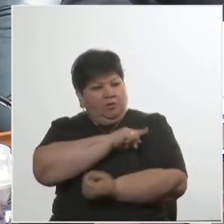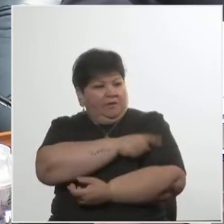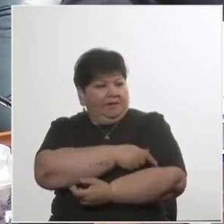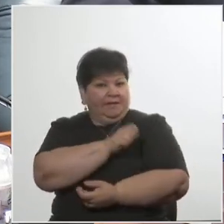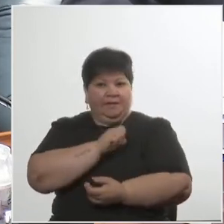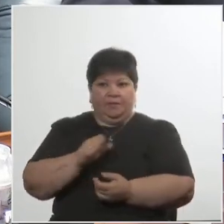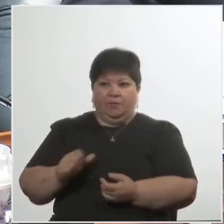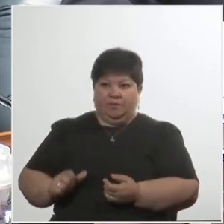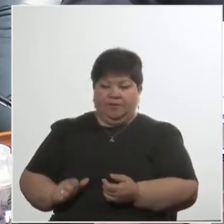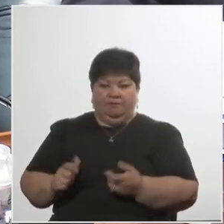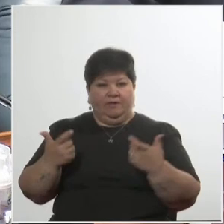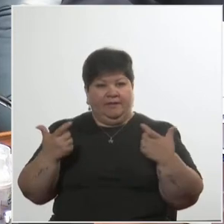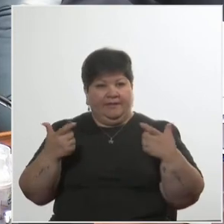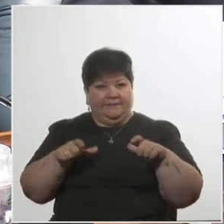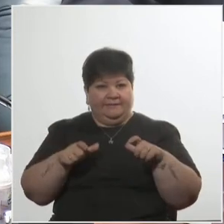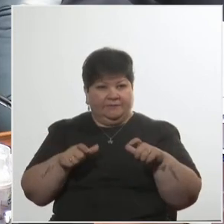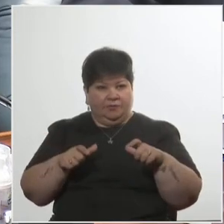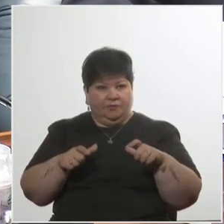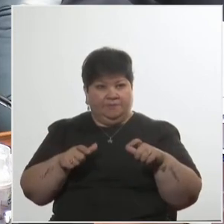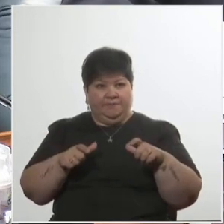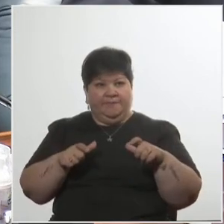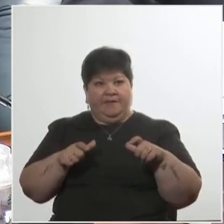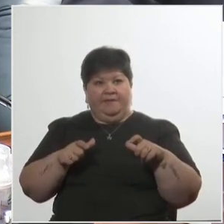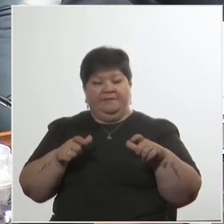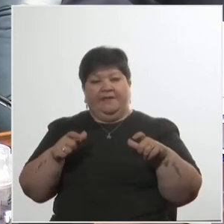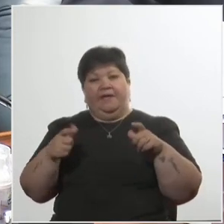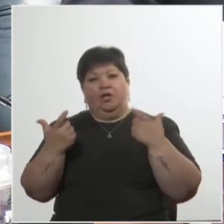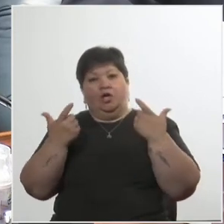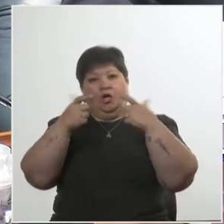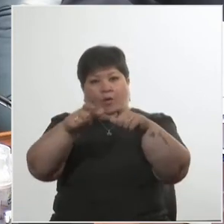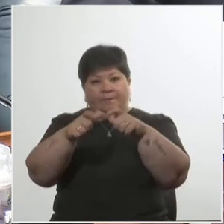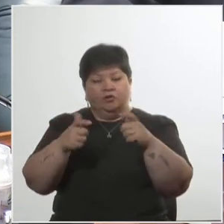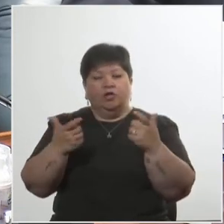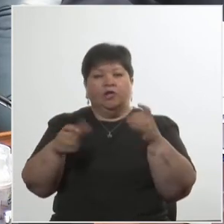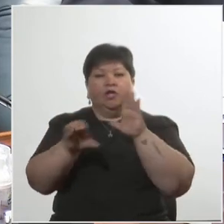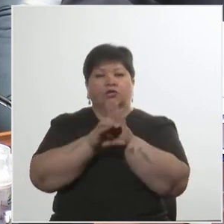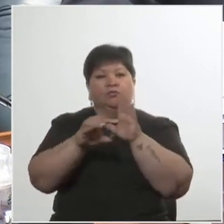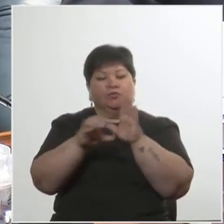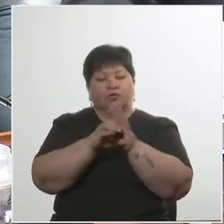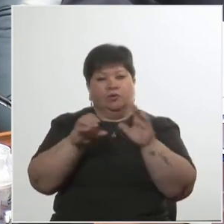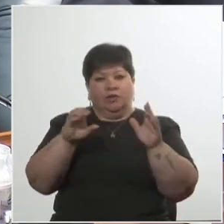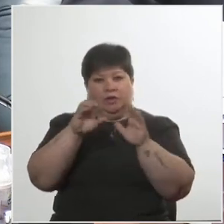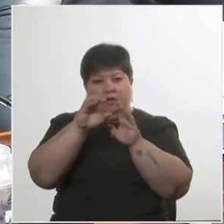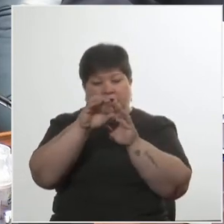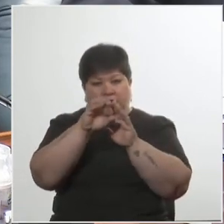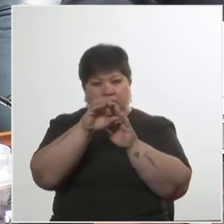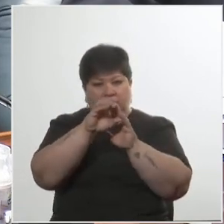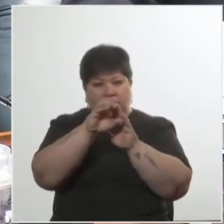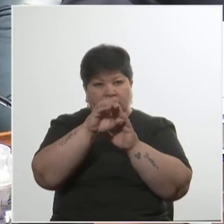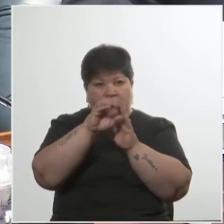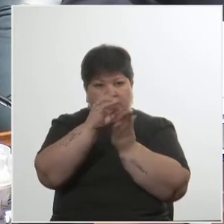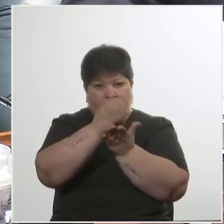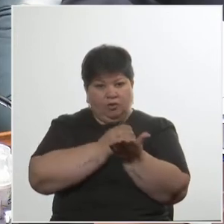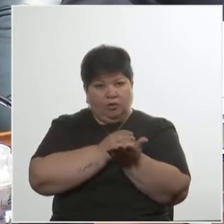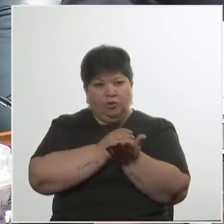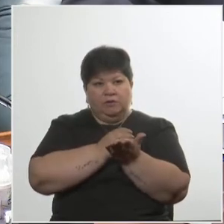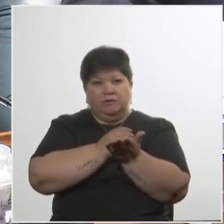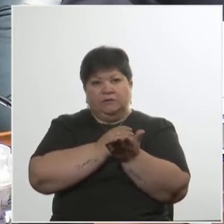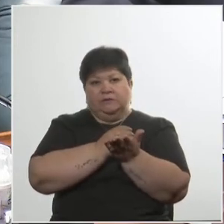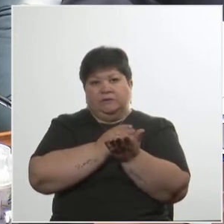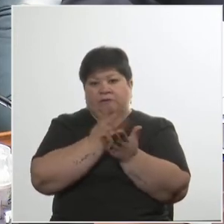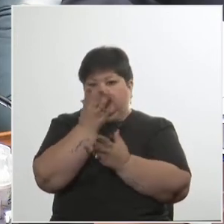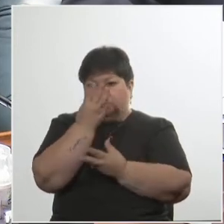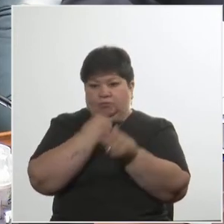en la sesión de la comisión de Constitución y códigos se le sustituyó prácticamente entero